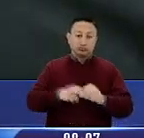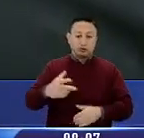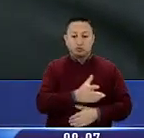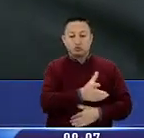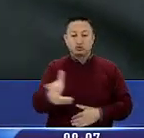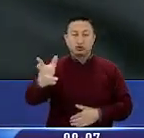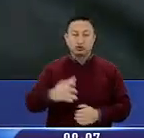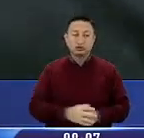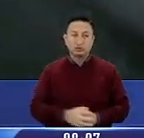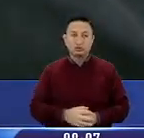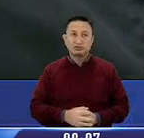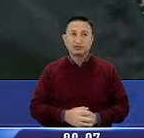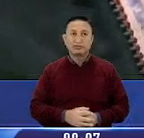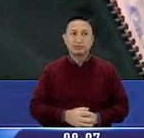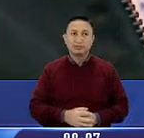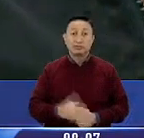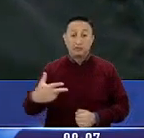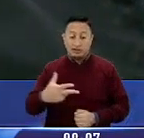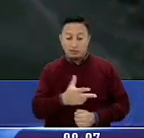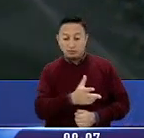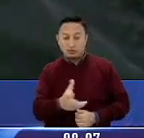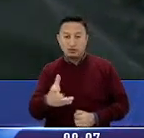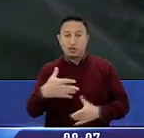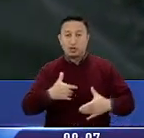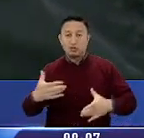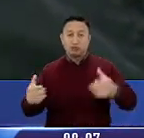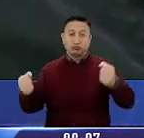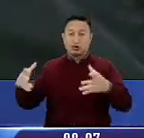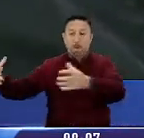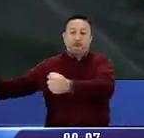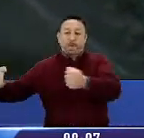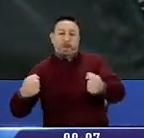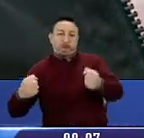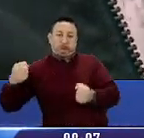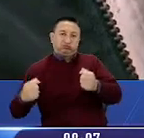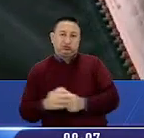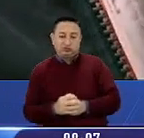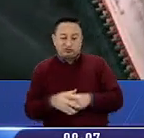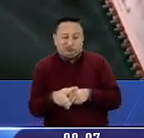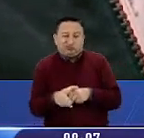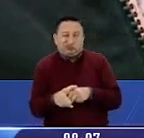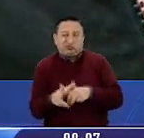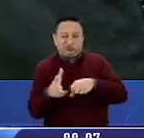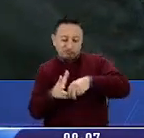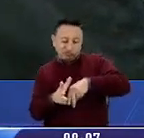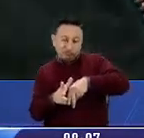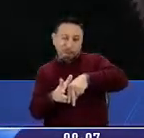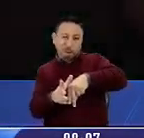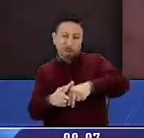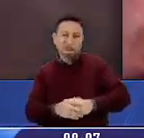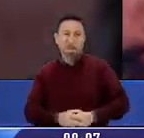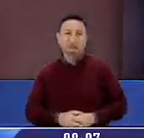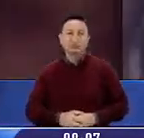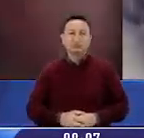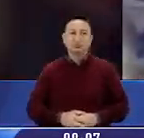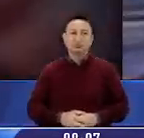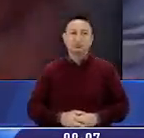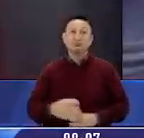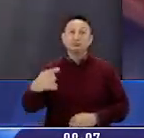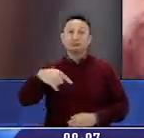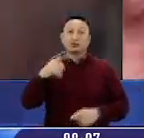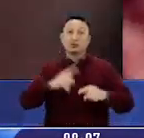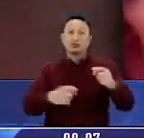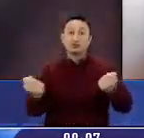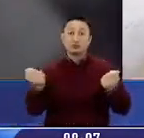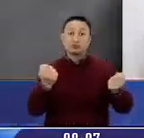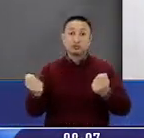Ya cuando el carro, yo me le colgué de volante. Me llevó casi arrastrado, siquiera una media cuadra. El ampón perdió el control